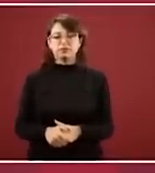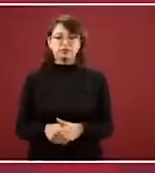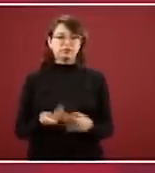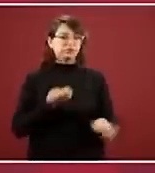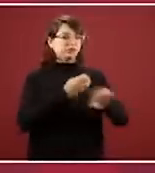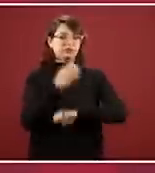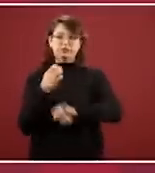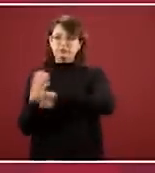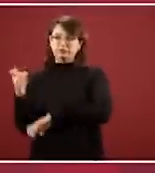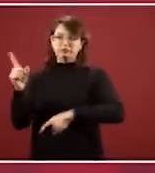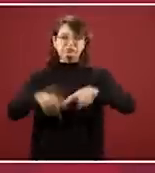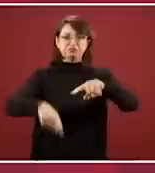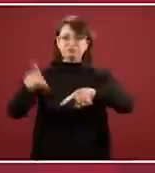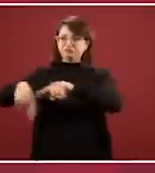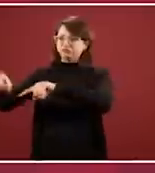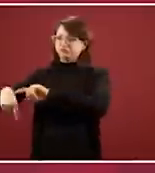estados.